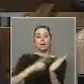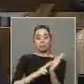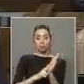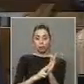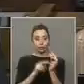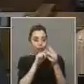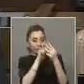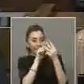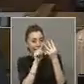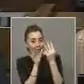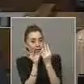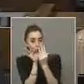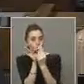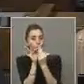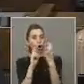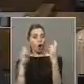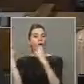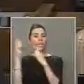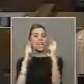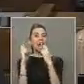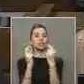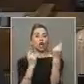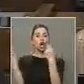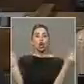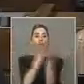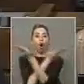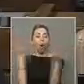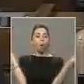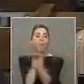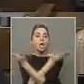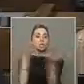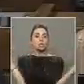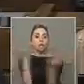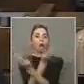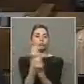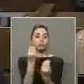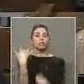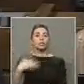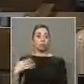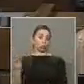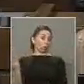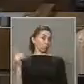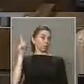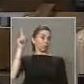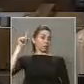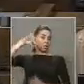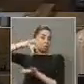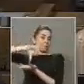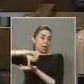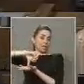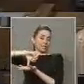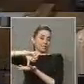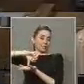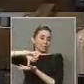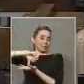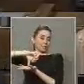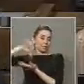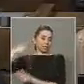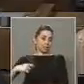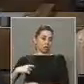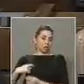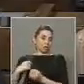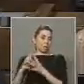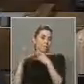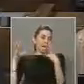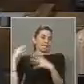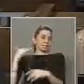Presidente, una relación comercial muy fluida y muy importante con ni más ni menos que la nación más